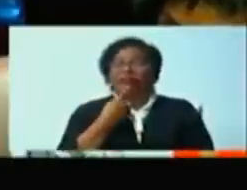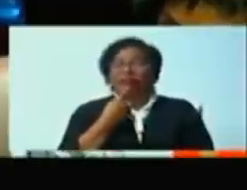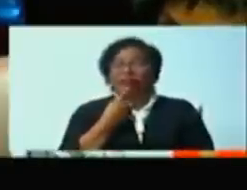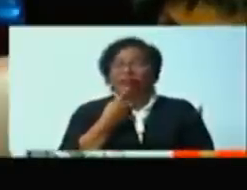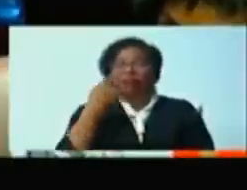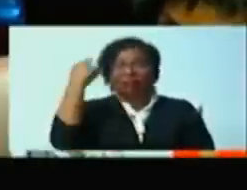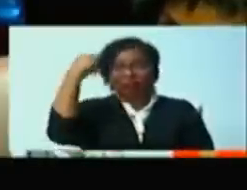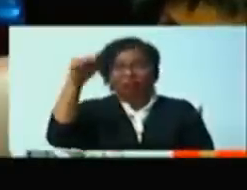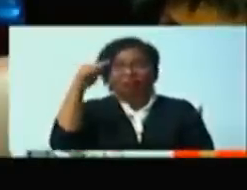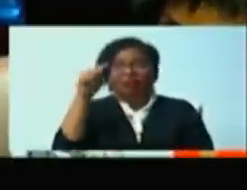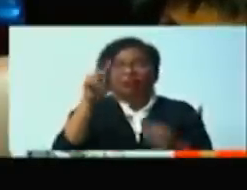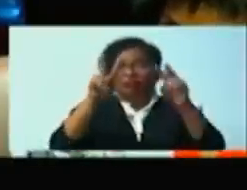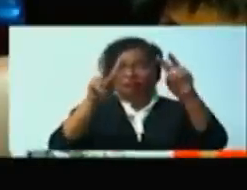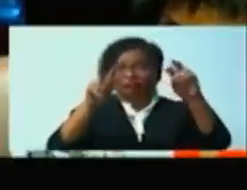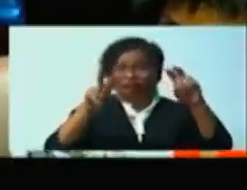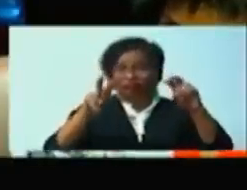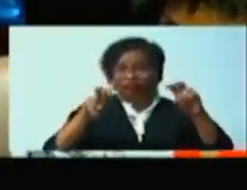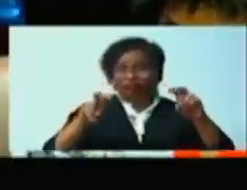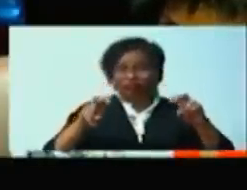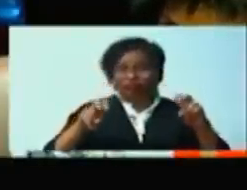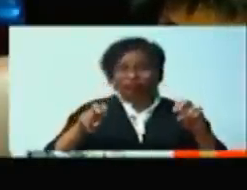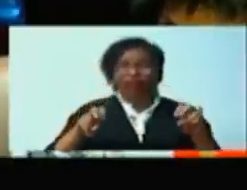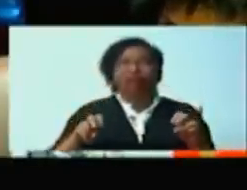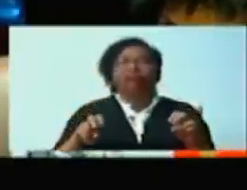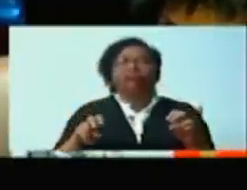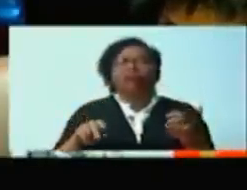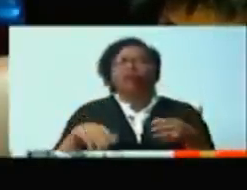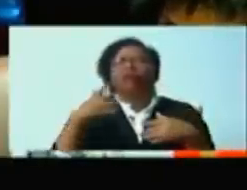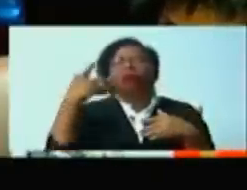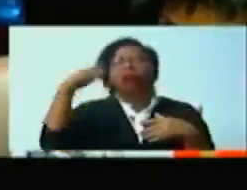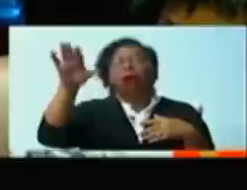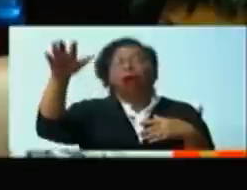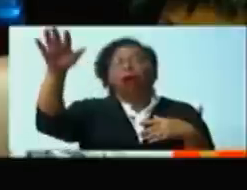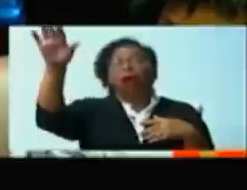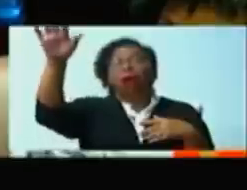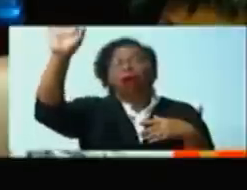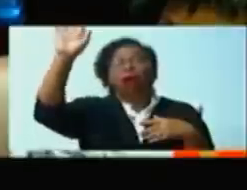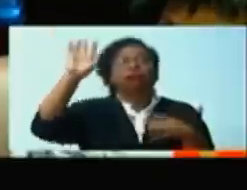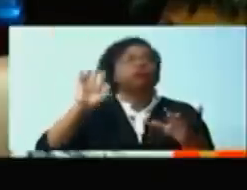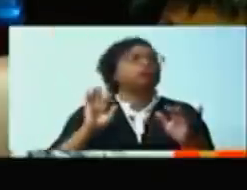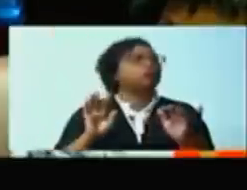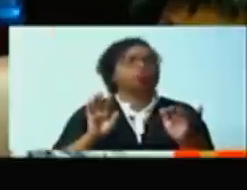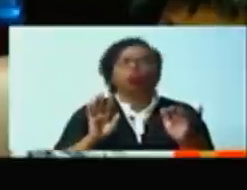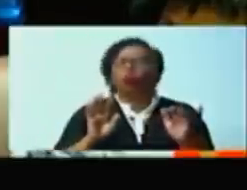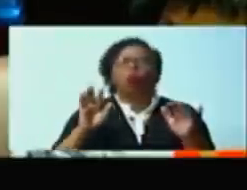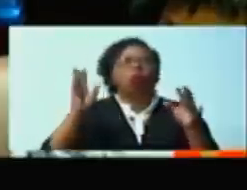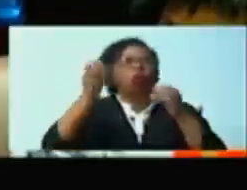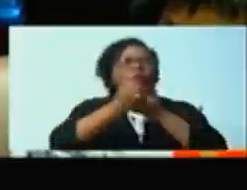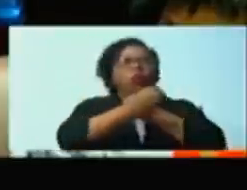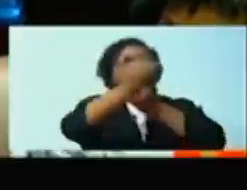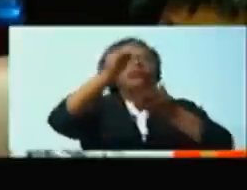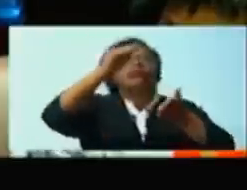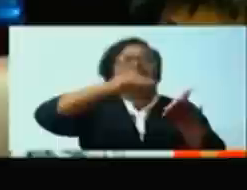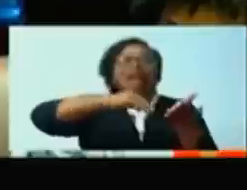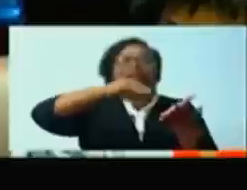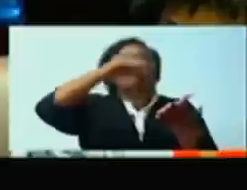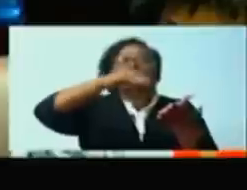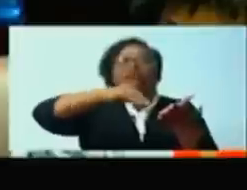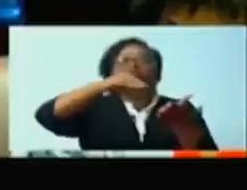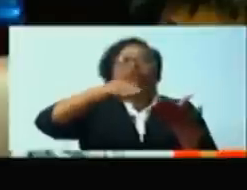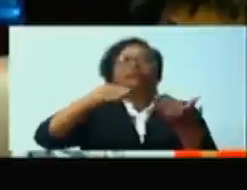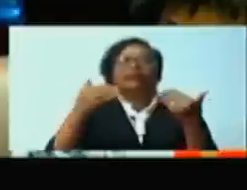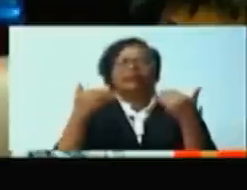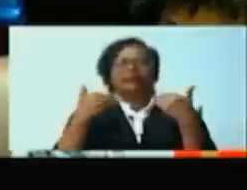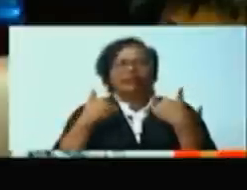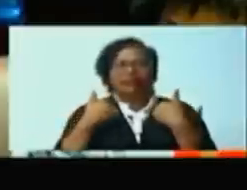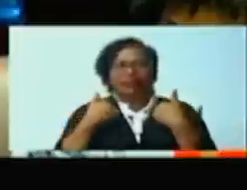en el en el aire el tiempo que tiene esa comisión para rendirle un informe a este pleno nosotros vamos a proponer que se